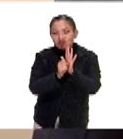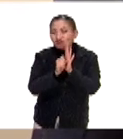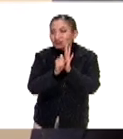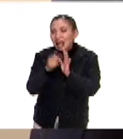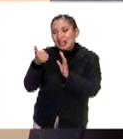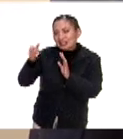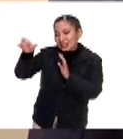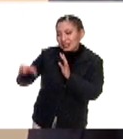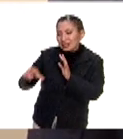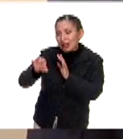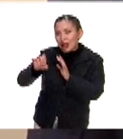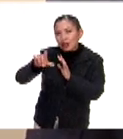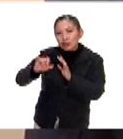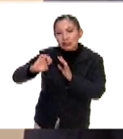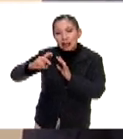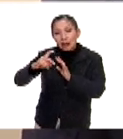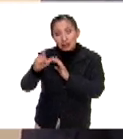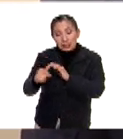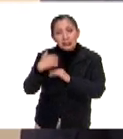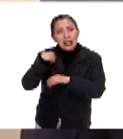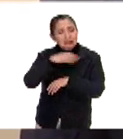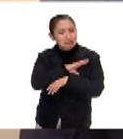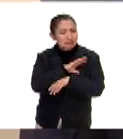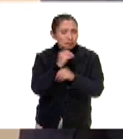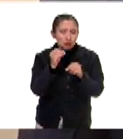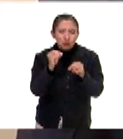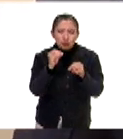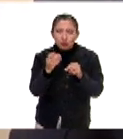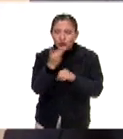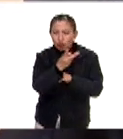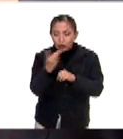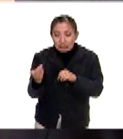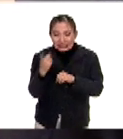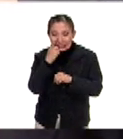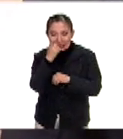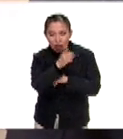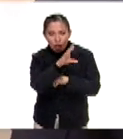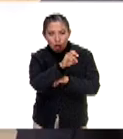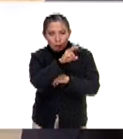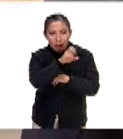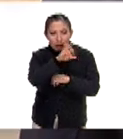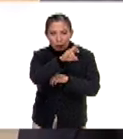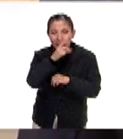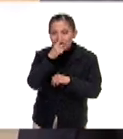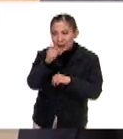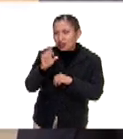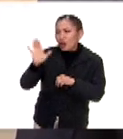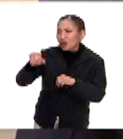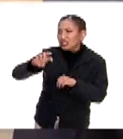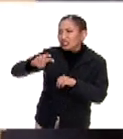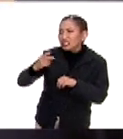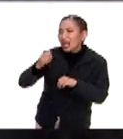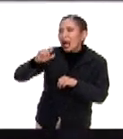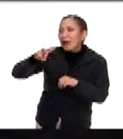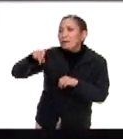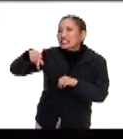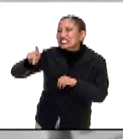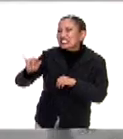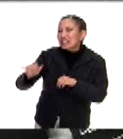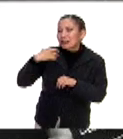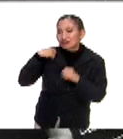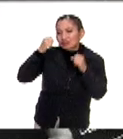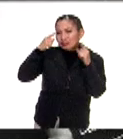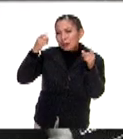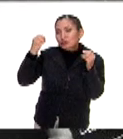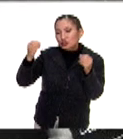iconografía de Carlos Chávez. Se quisieron muchísimo, le decía a Covarrubias a Chávez Chavinsky, porque él admiraba